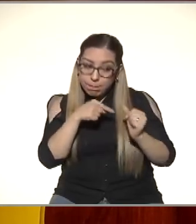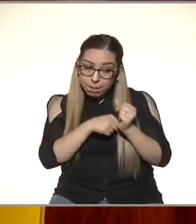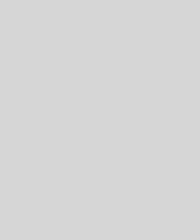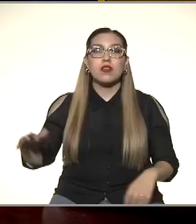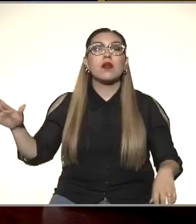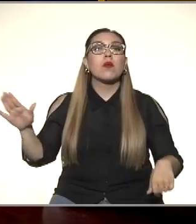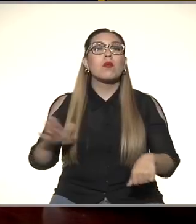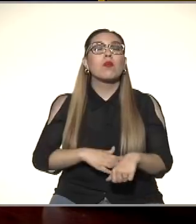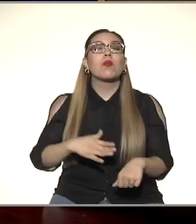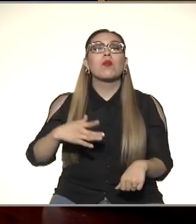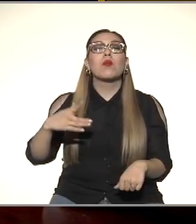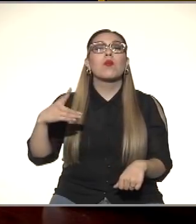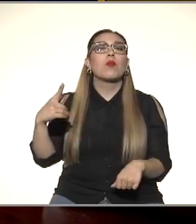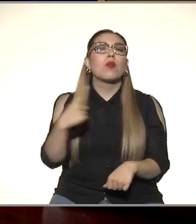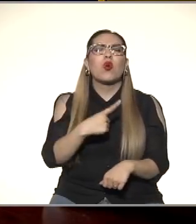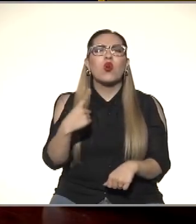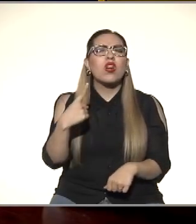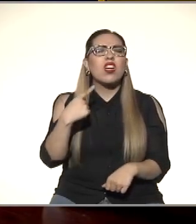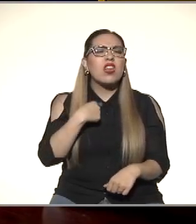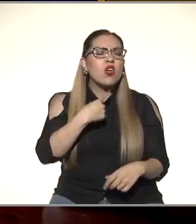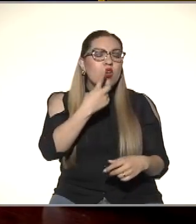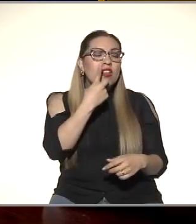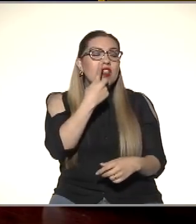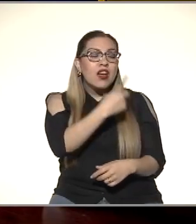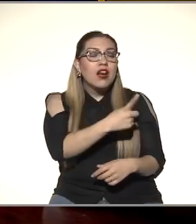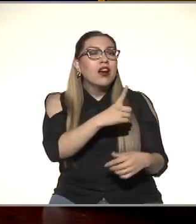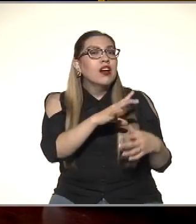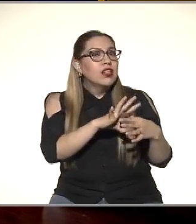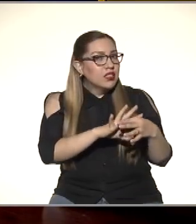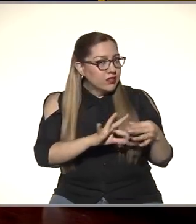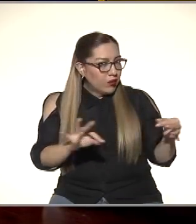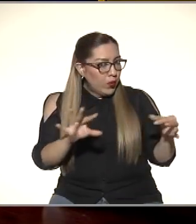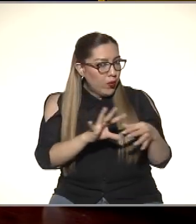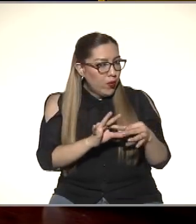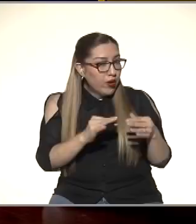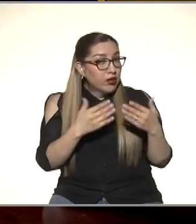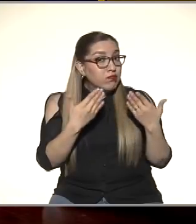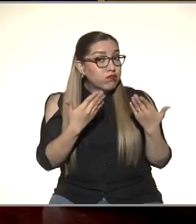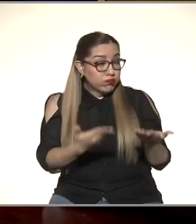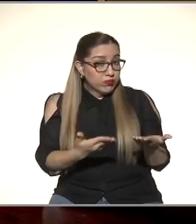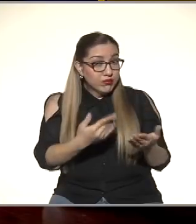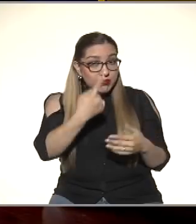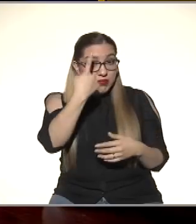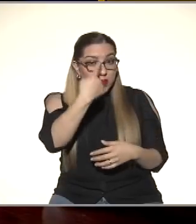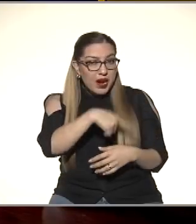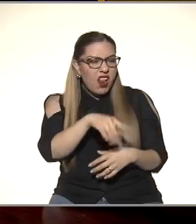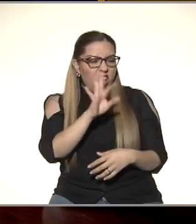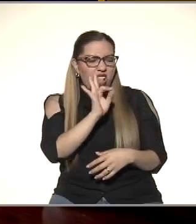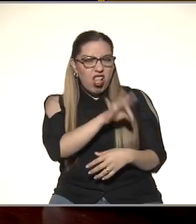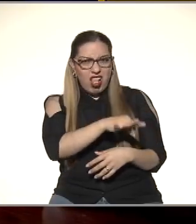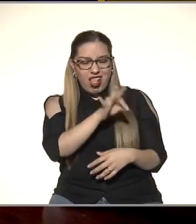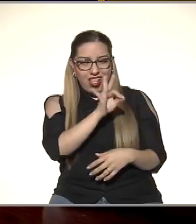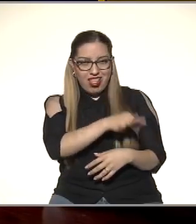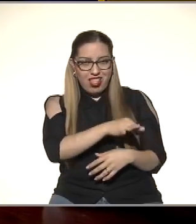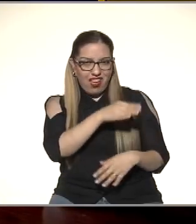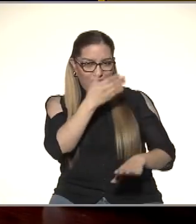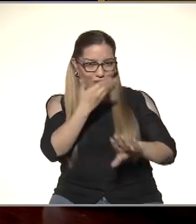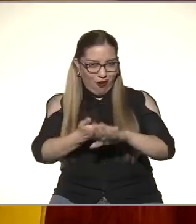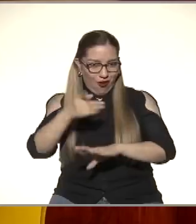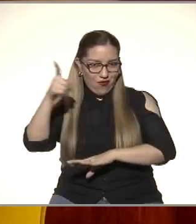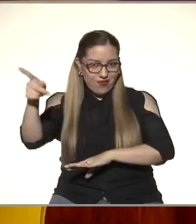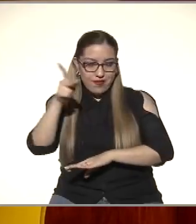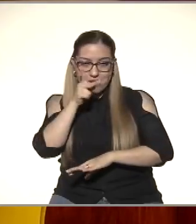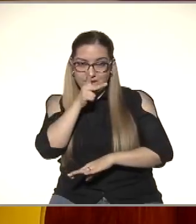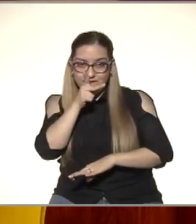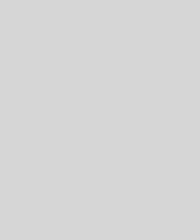heredan. Sí. ¿Por qué les voy a informar a mis hijos? Les voy a informar a mis hijos para envenenarlos hacia el otro, mal, no